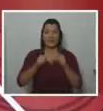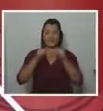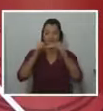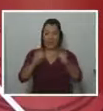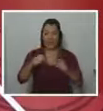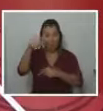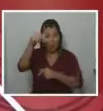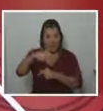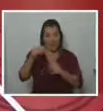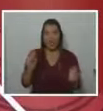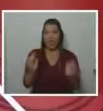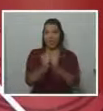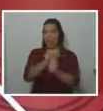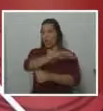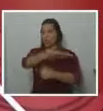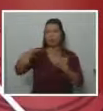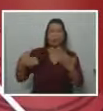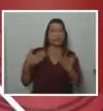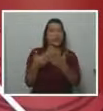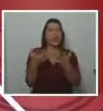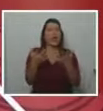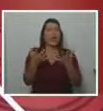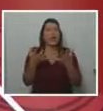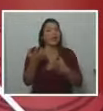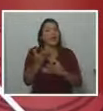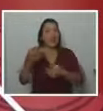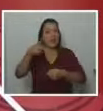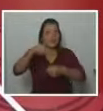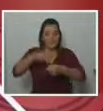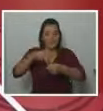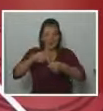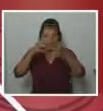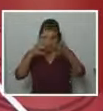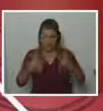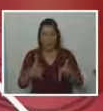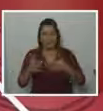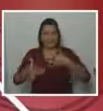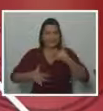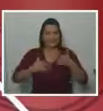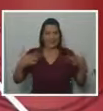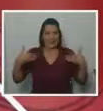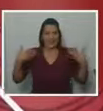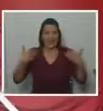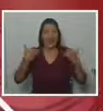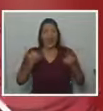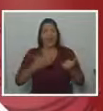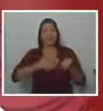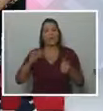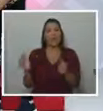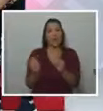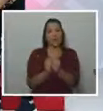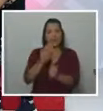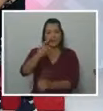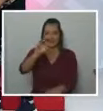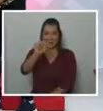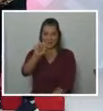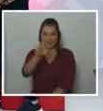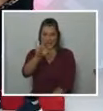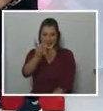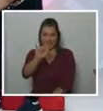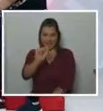Continuamos aquí con toda la intención de que nuestros participantes salgan más que felices. Me acompaña María Reyes. ¿Cómo